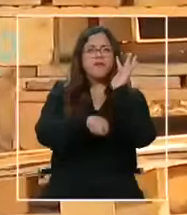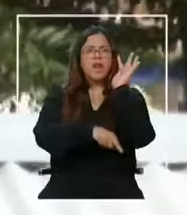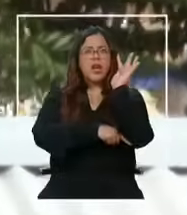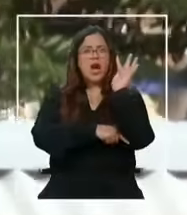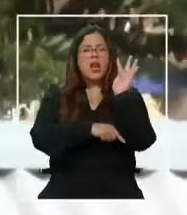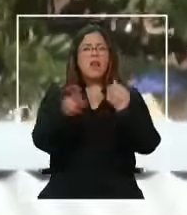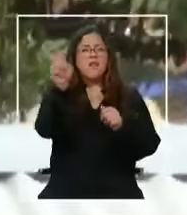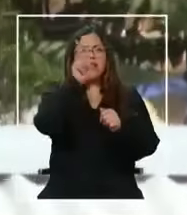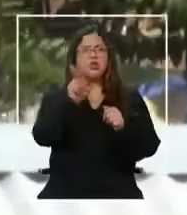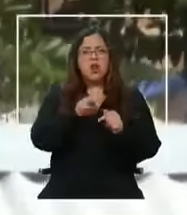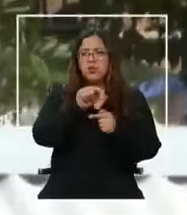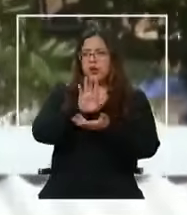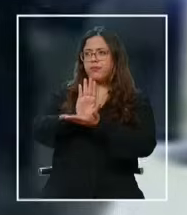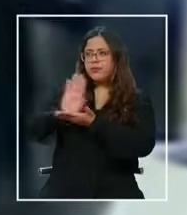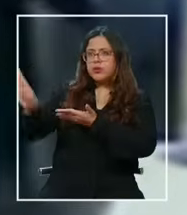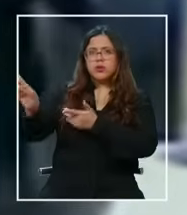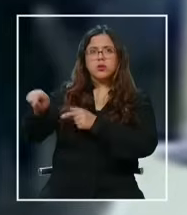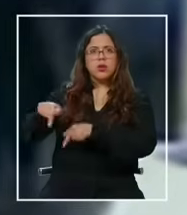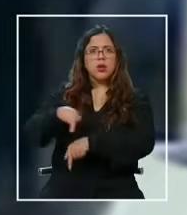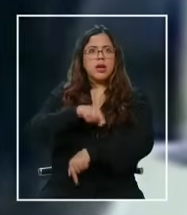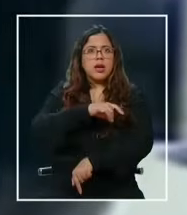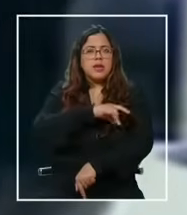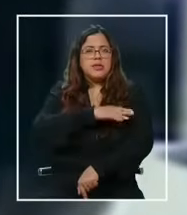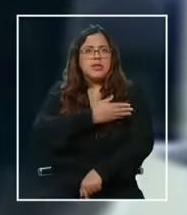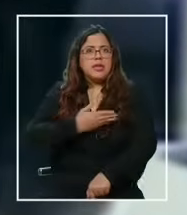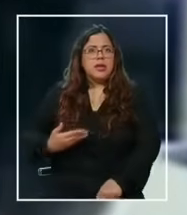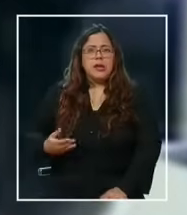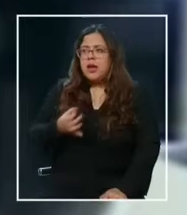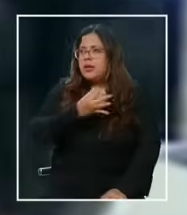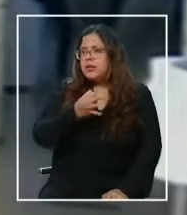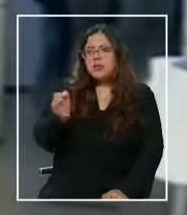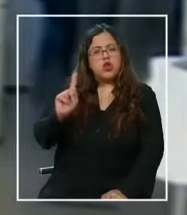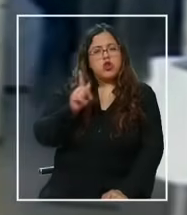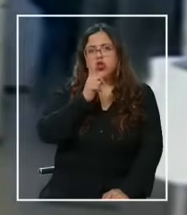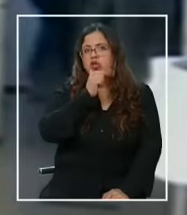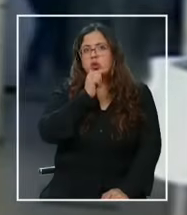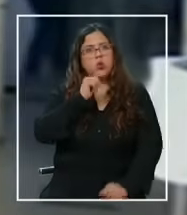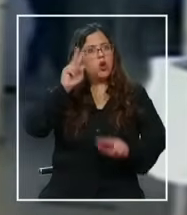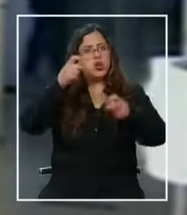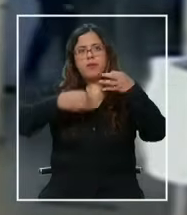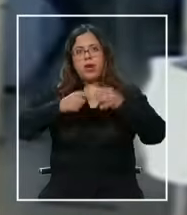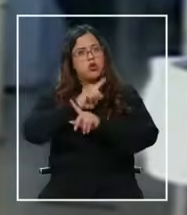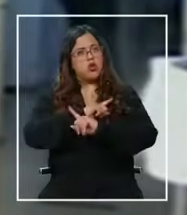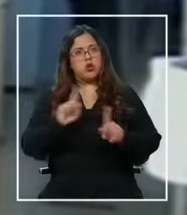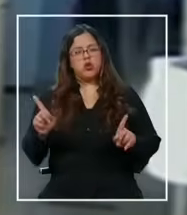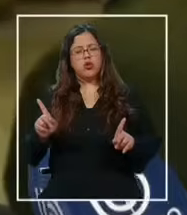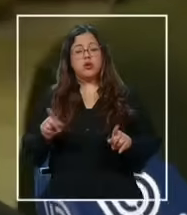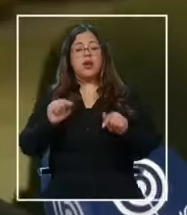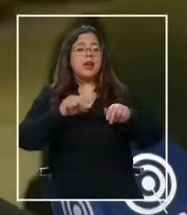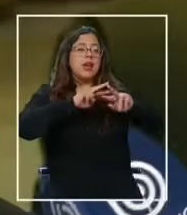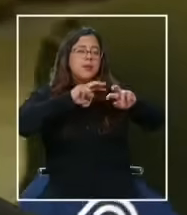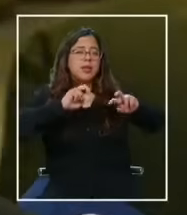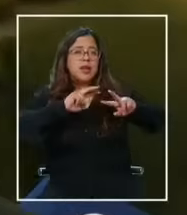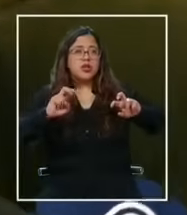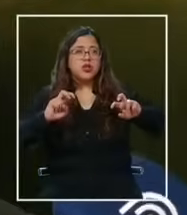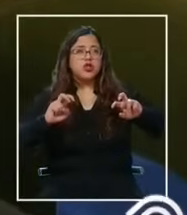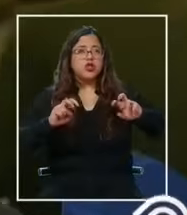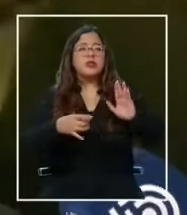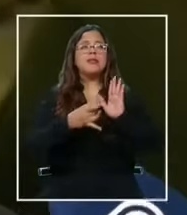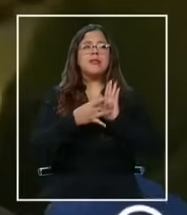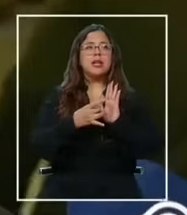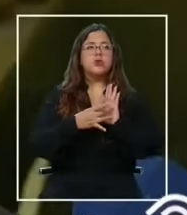rechazadas por el gobierno nacional que aseguró que en chile no se especula con temas judiciales en una investigación